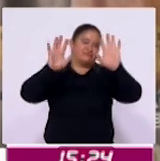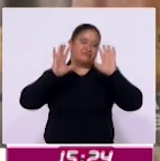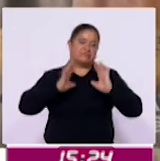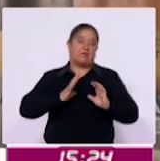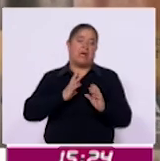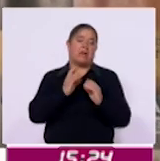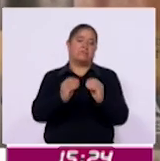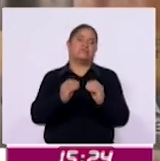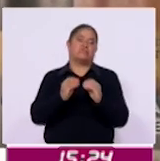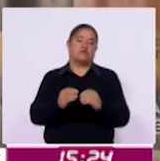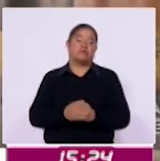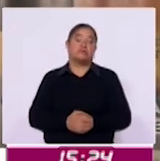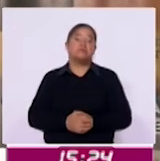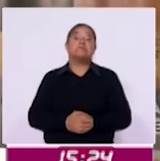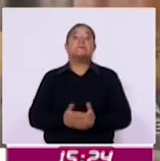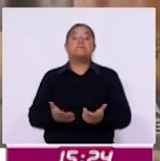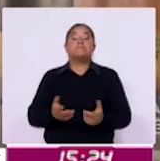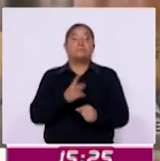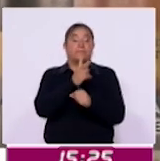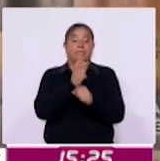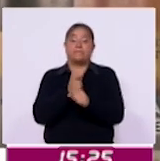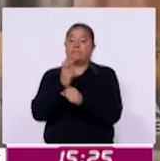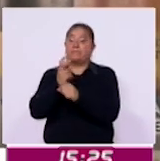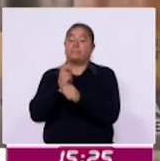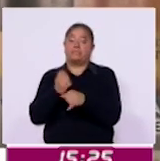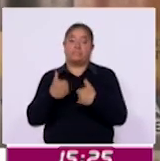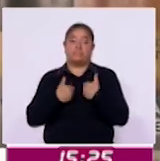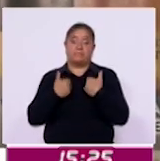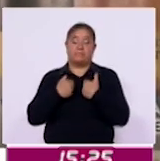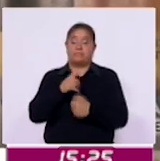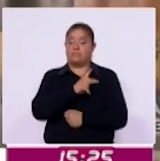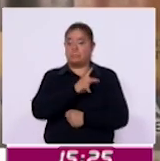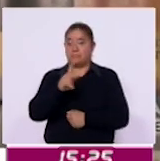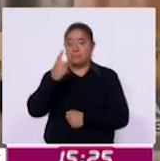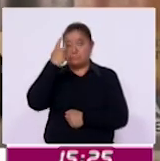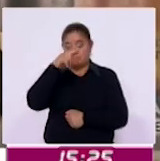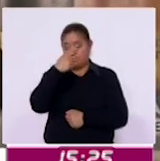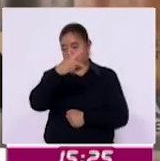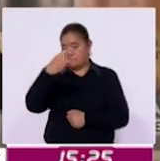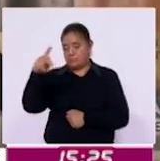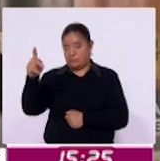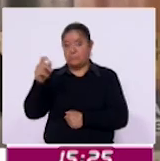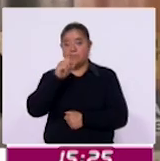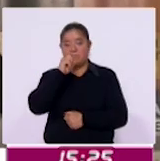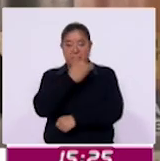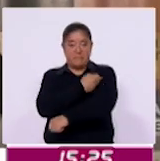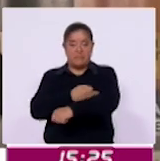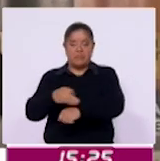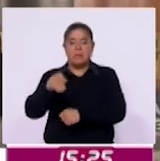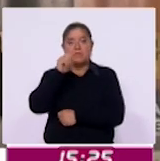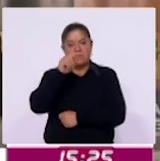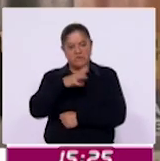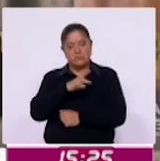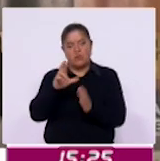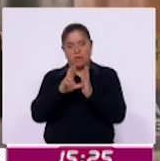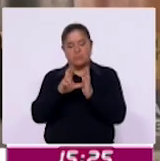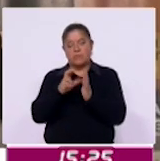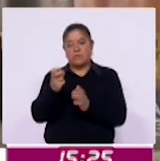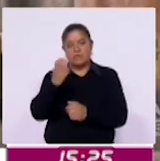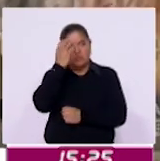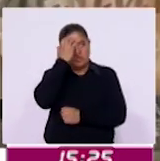y también la idea es invitar a cada joven para que parte de sus integrantes de la familia también tengan este plástico y lo